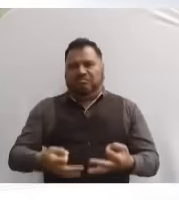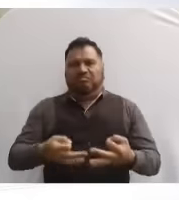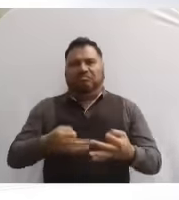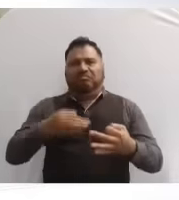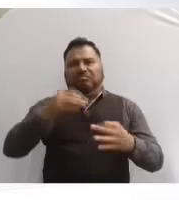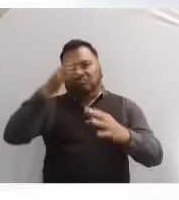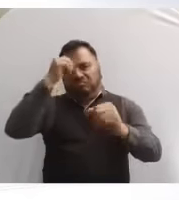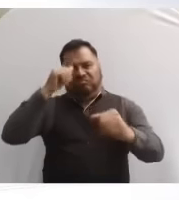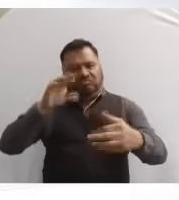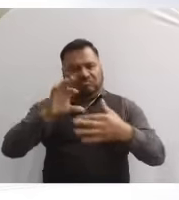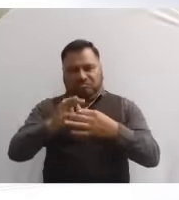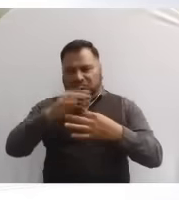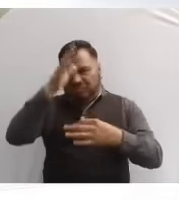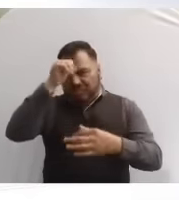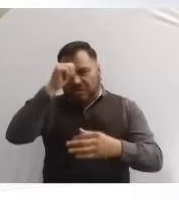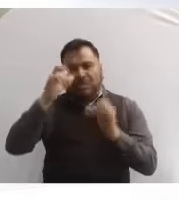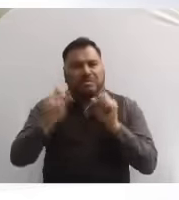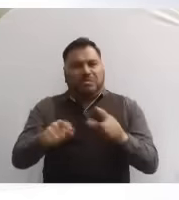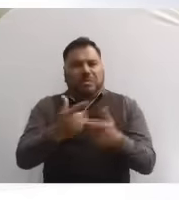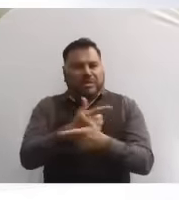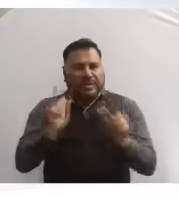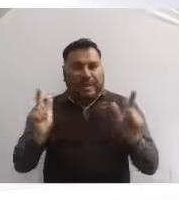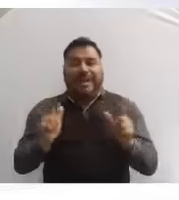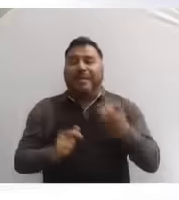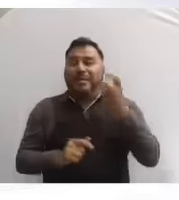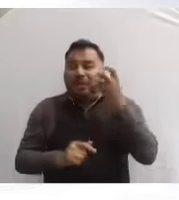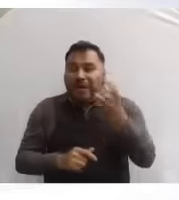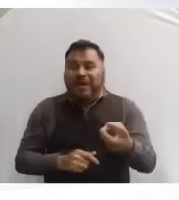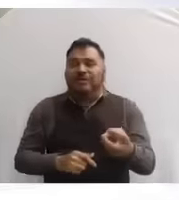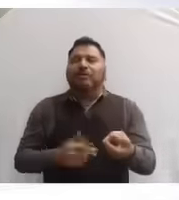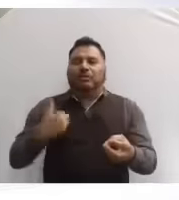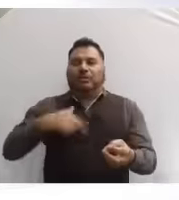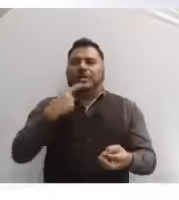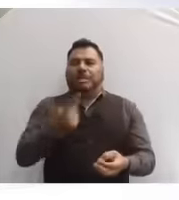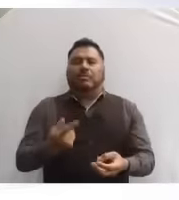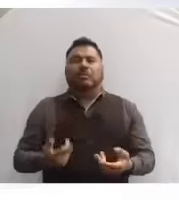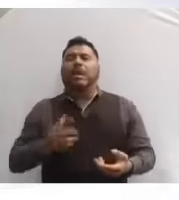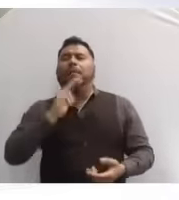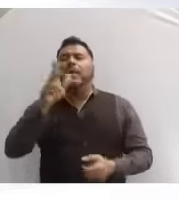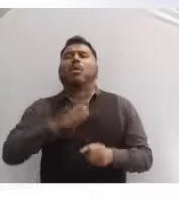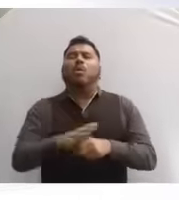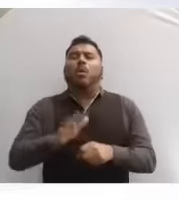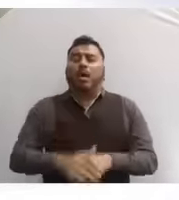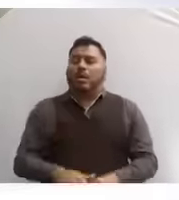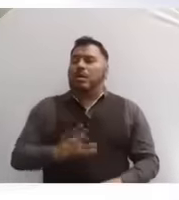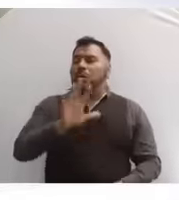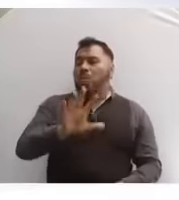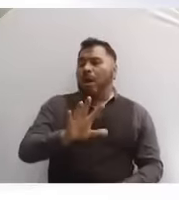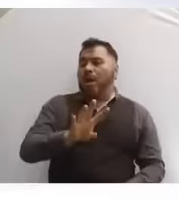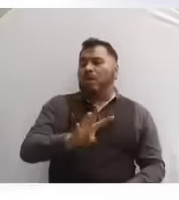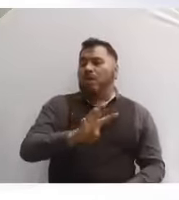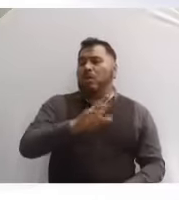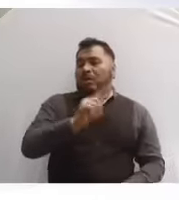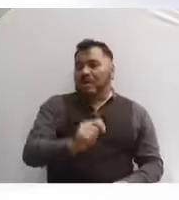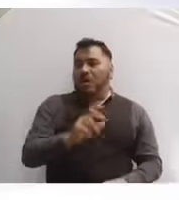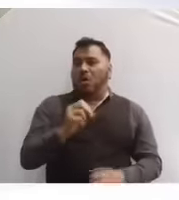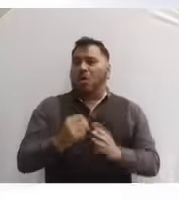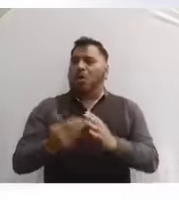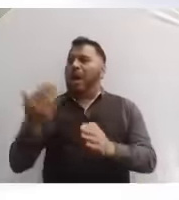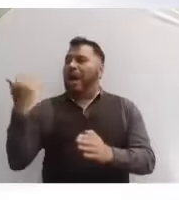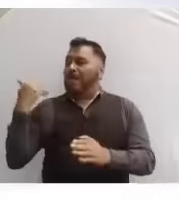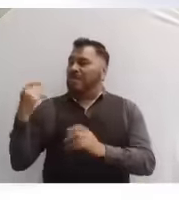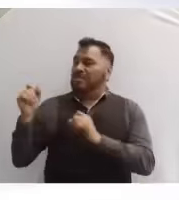de libertades. Por eso cuando decimos que es mejor la Cuarta Transformación o volver al